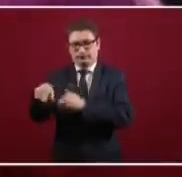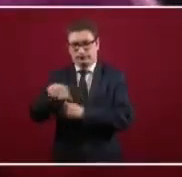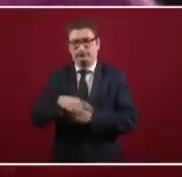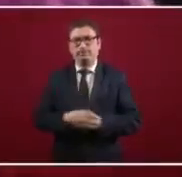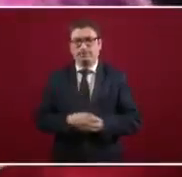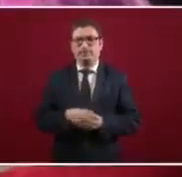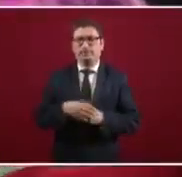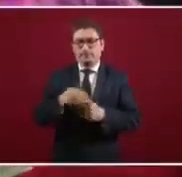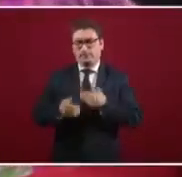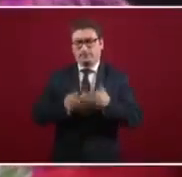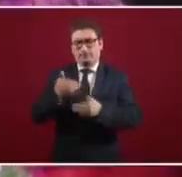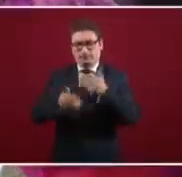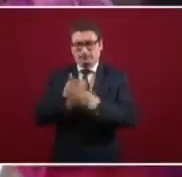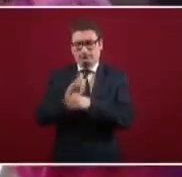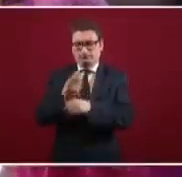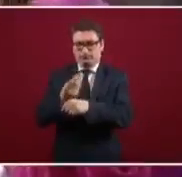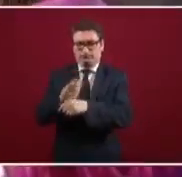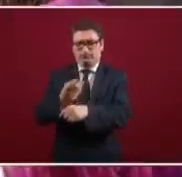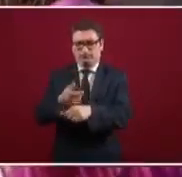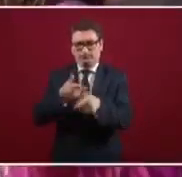está en proceso